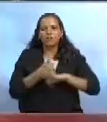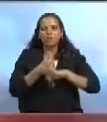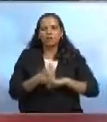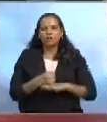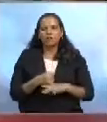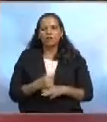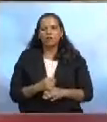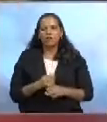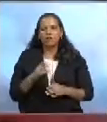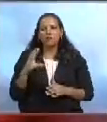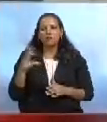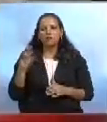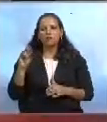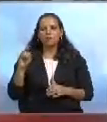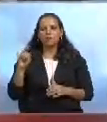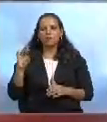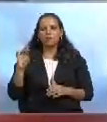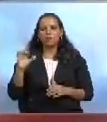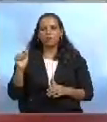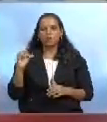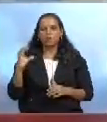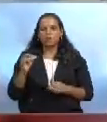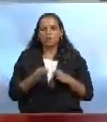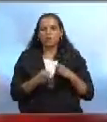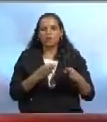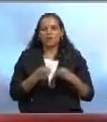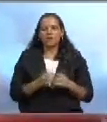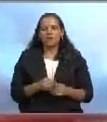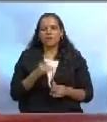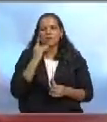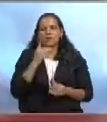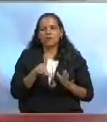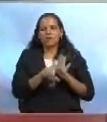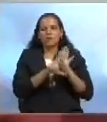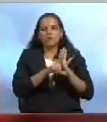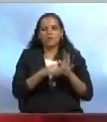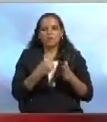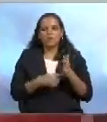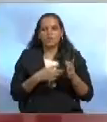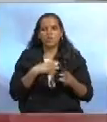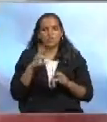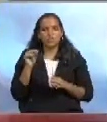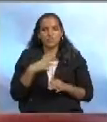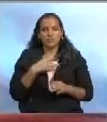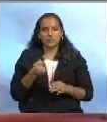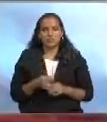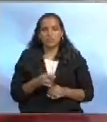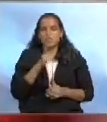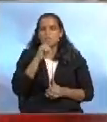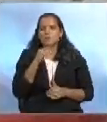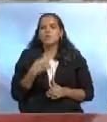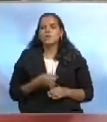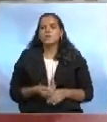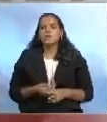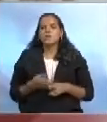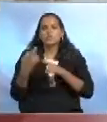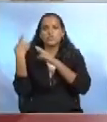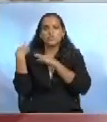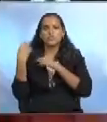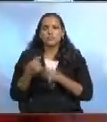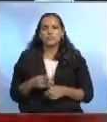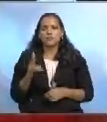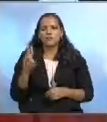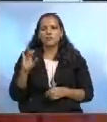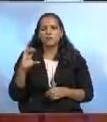Cámara de Comercio. Según los estatutos de la entidad, contempla que si este se ausenta, quien debe principalizarse será